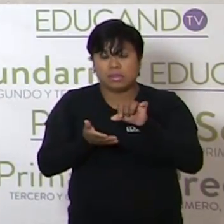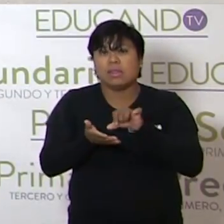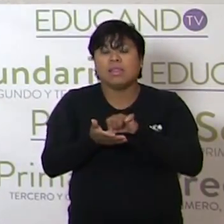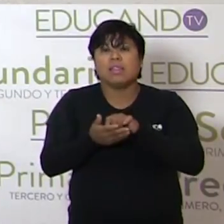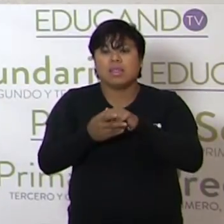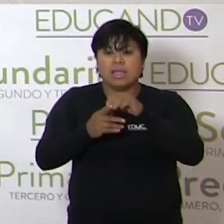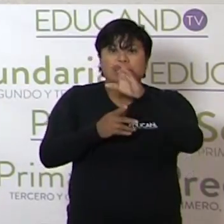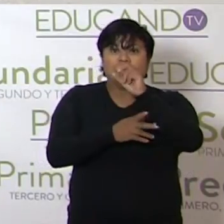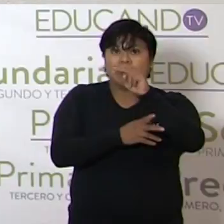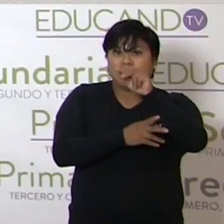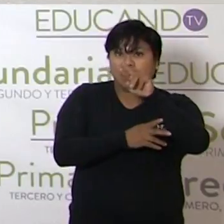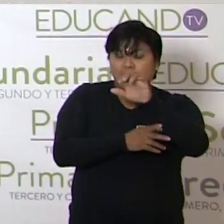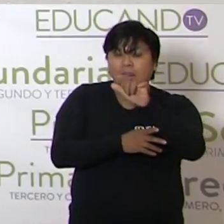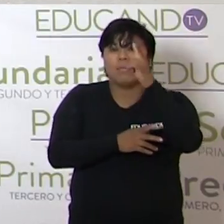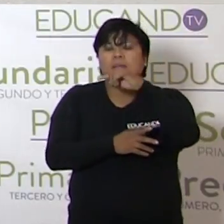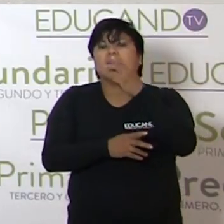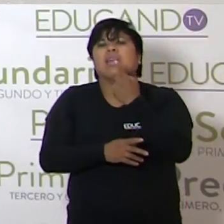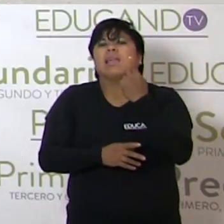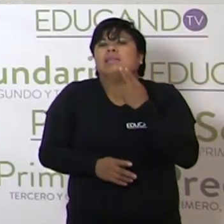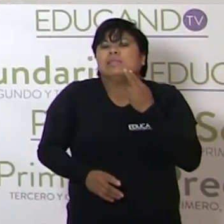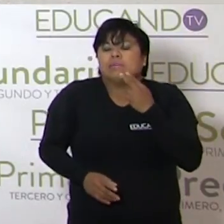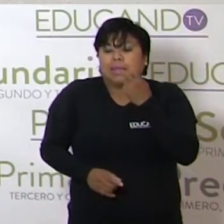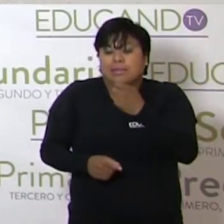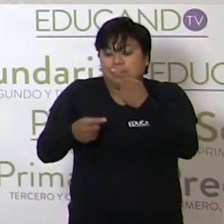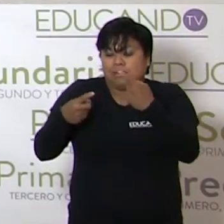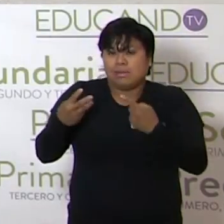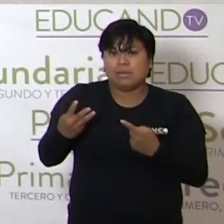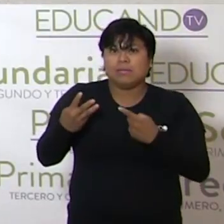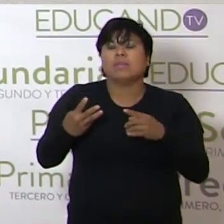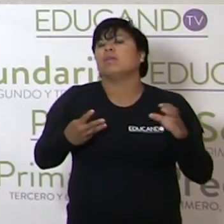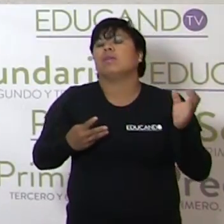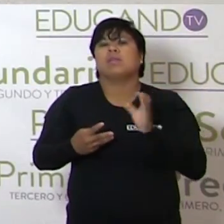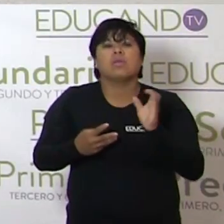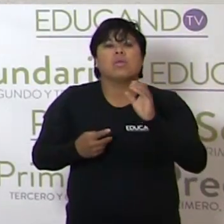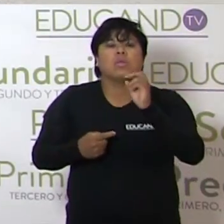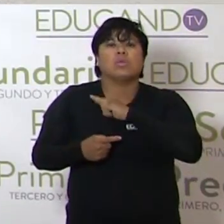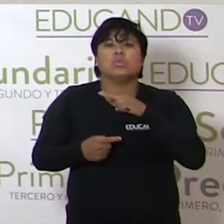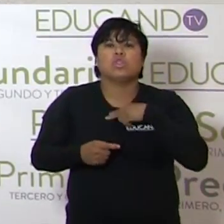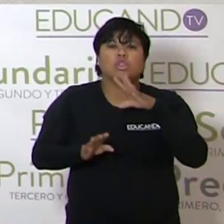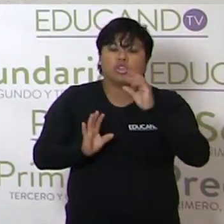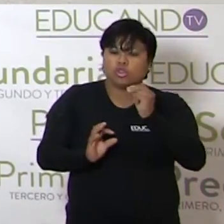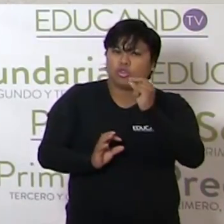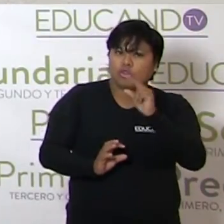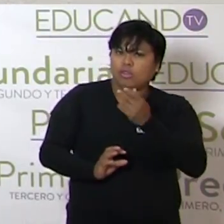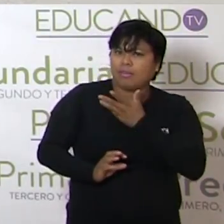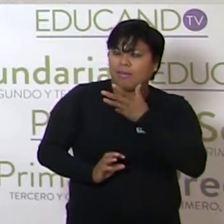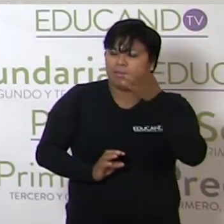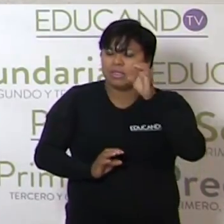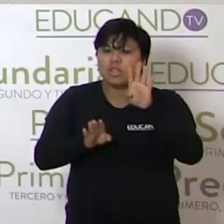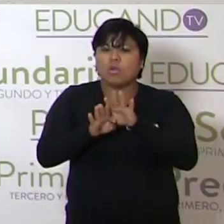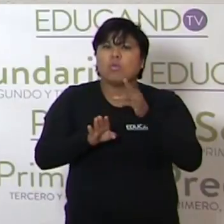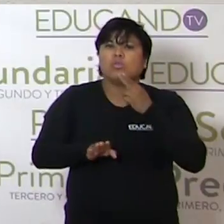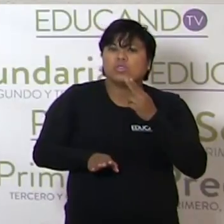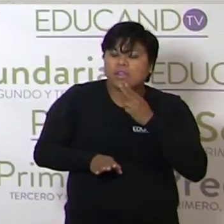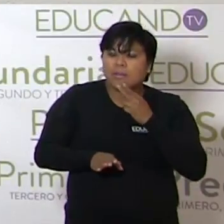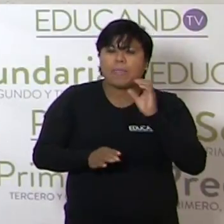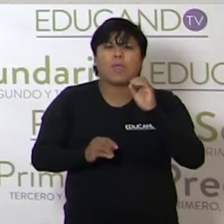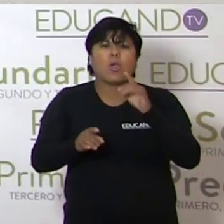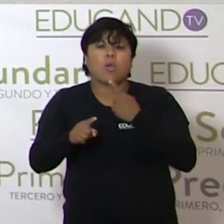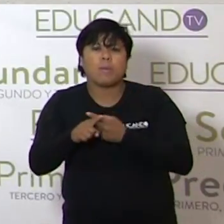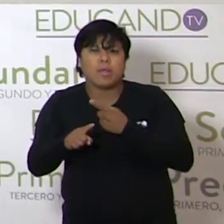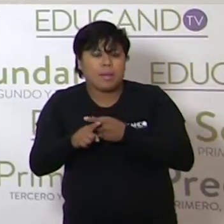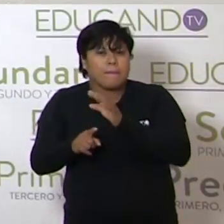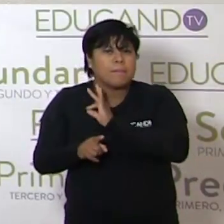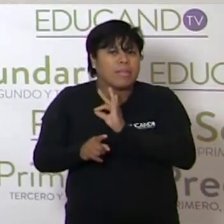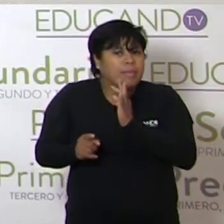además algunos usos y para qué nos sirven algunas de ellas, aunque no seamos expertos en ellas, pero las utilizamos, aunque inconsciente o